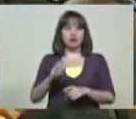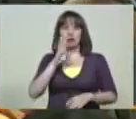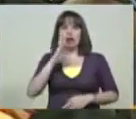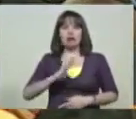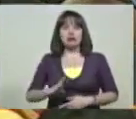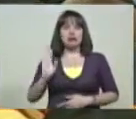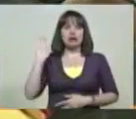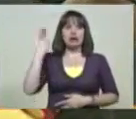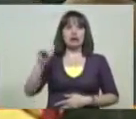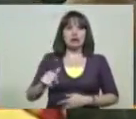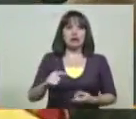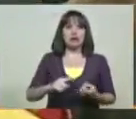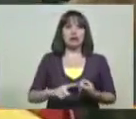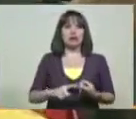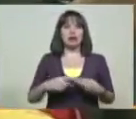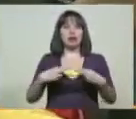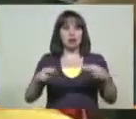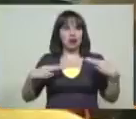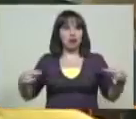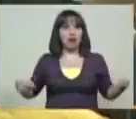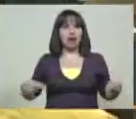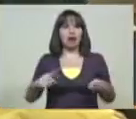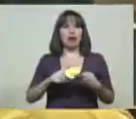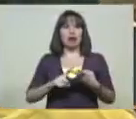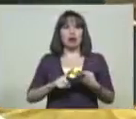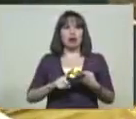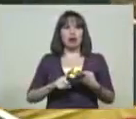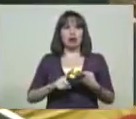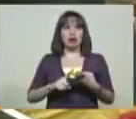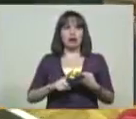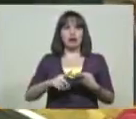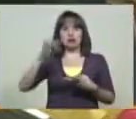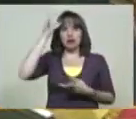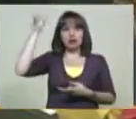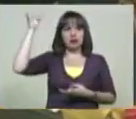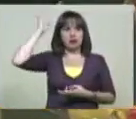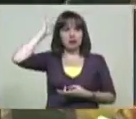panamá palestina guinea bissau chile